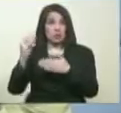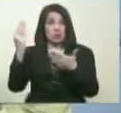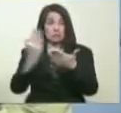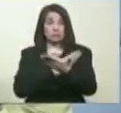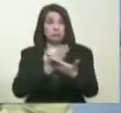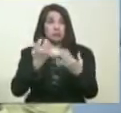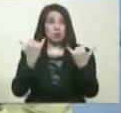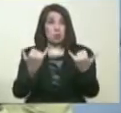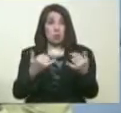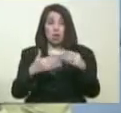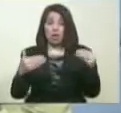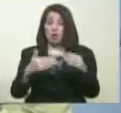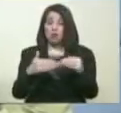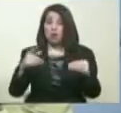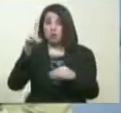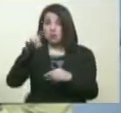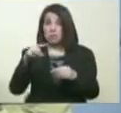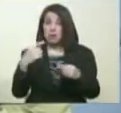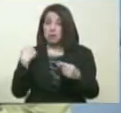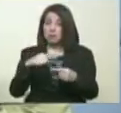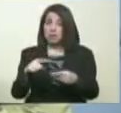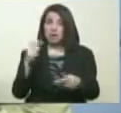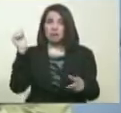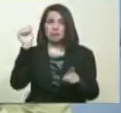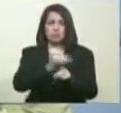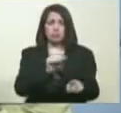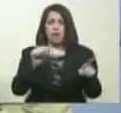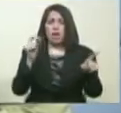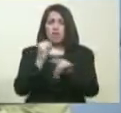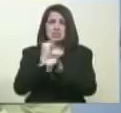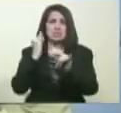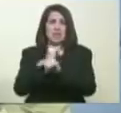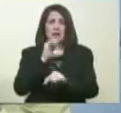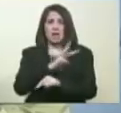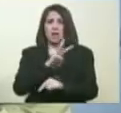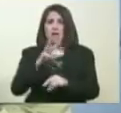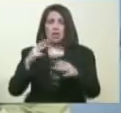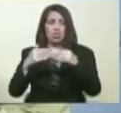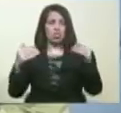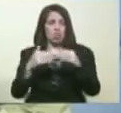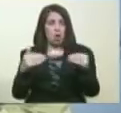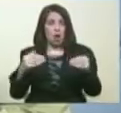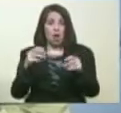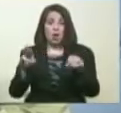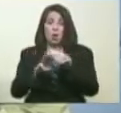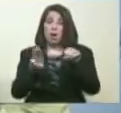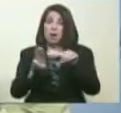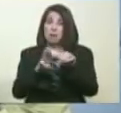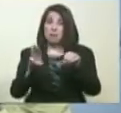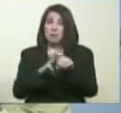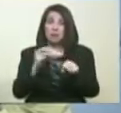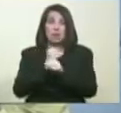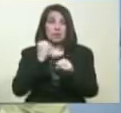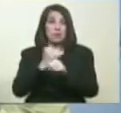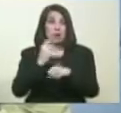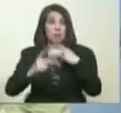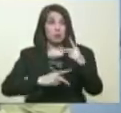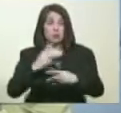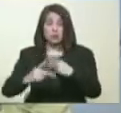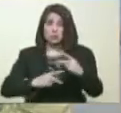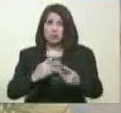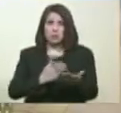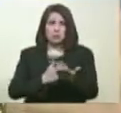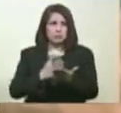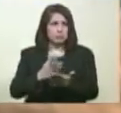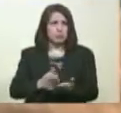vamos a tener y vamos a derrotar al dólar today criminal con el petro y con el trabajo productivo del país. Tenemos caminos,